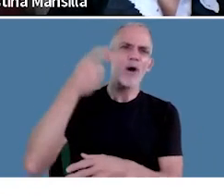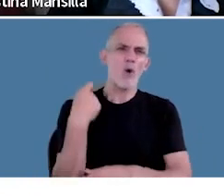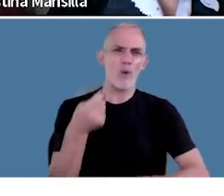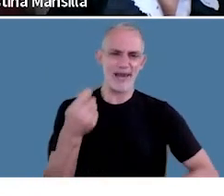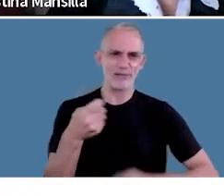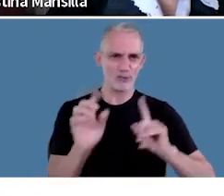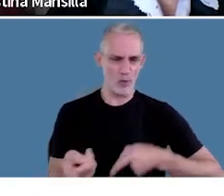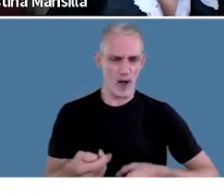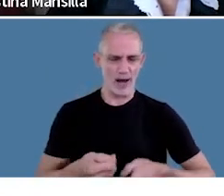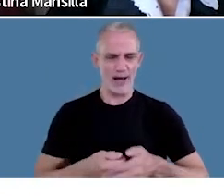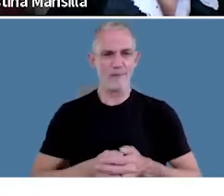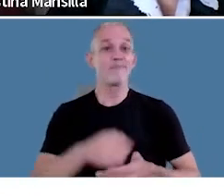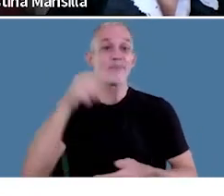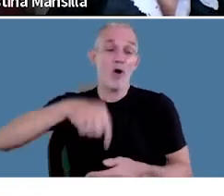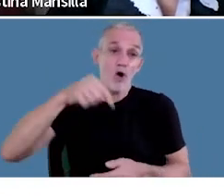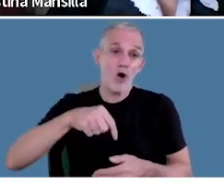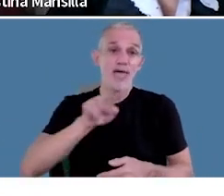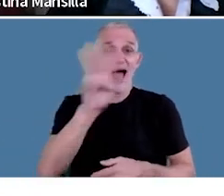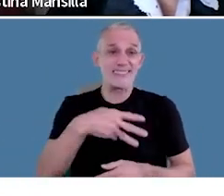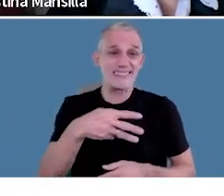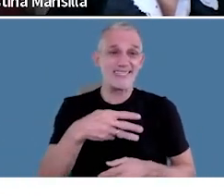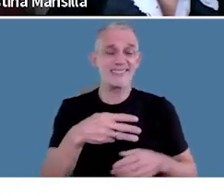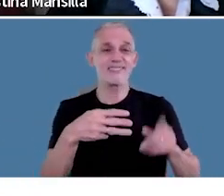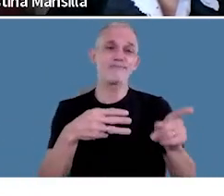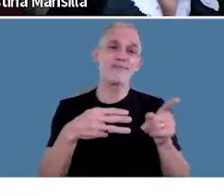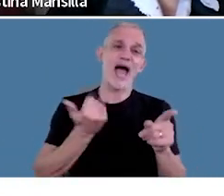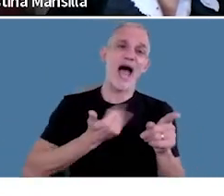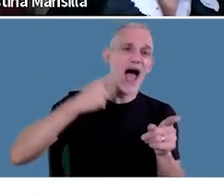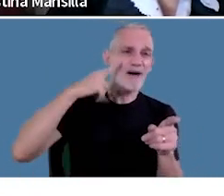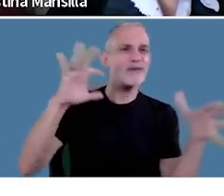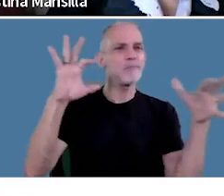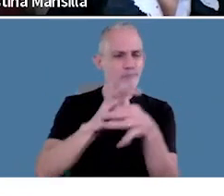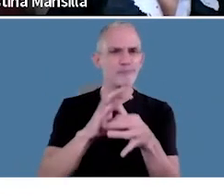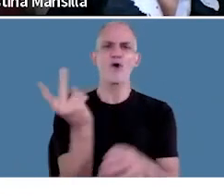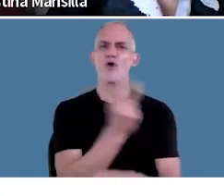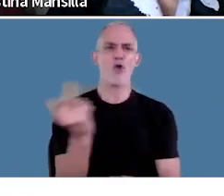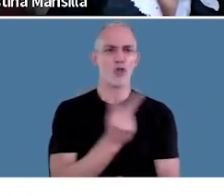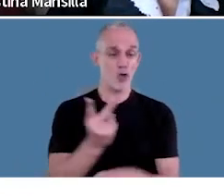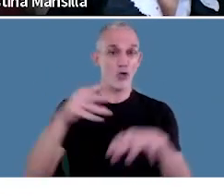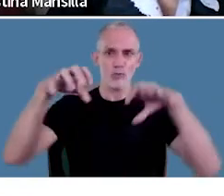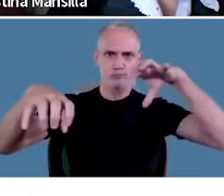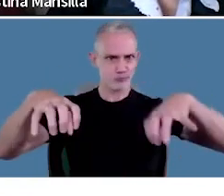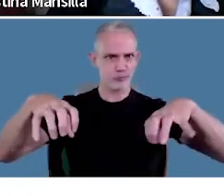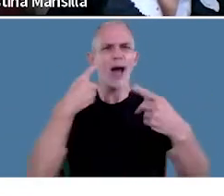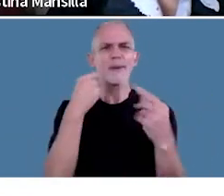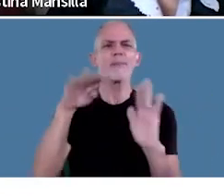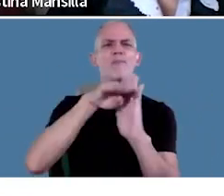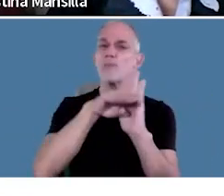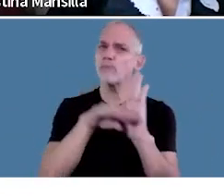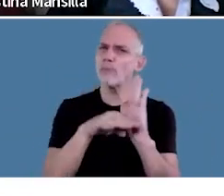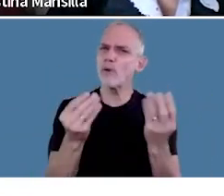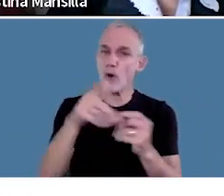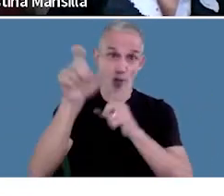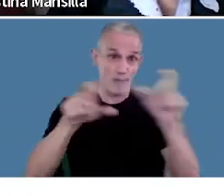jubilatorio. Hoy, ANSES y AFIP se encuentran facultados para establecer las condiciones en